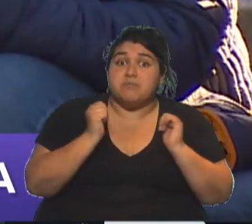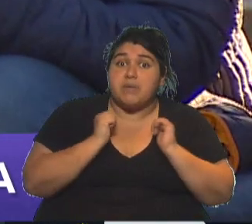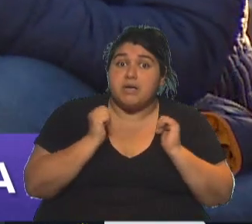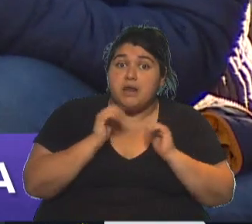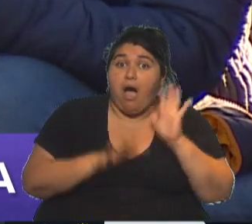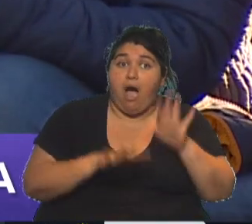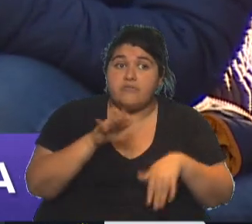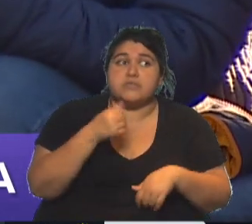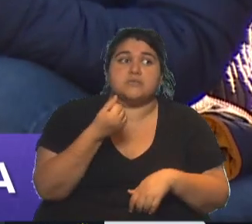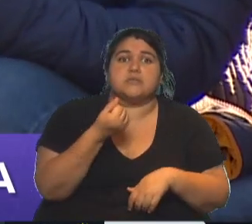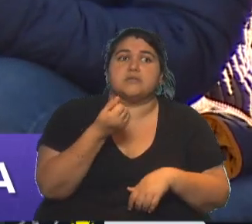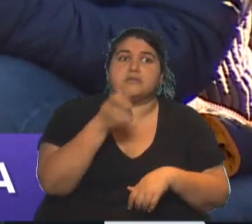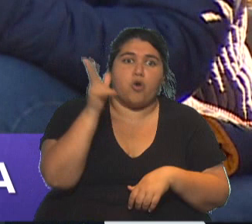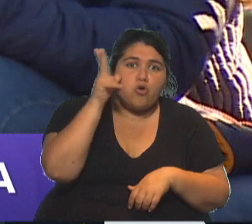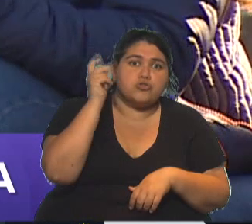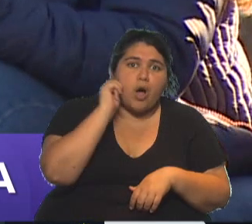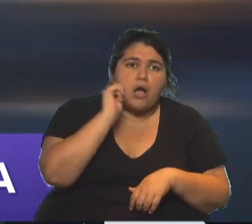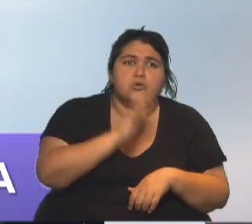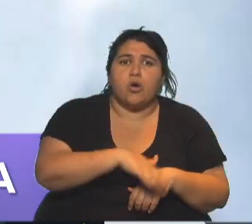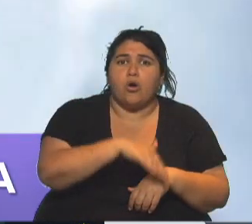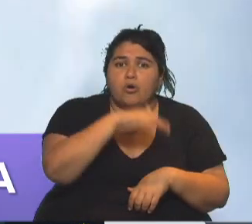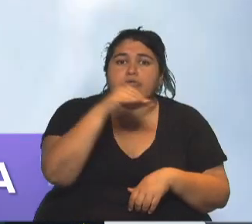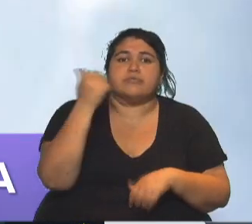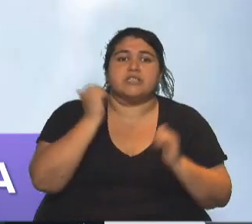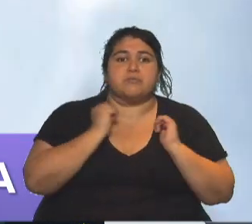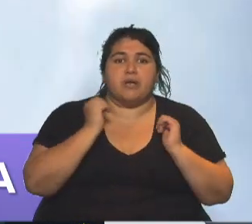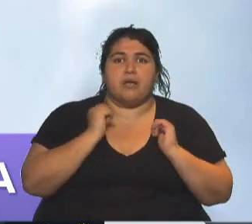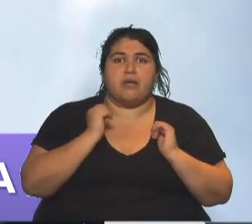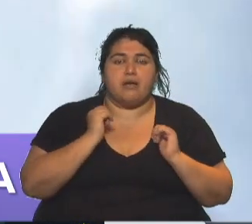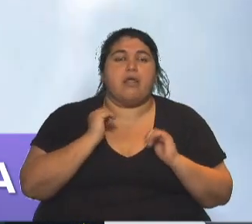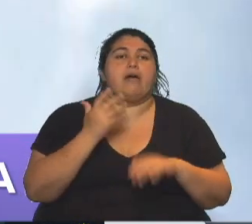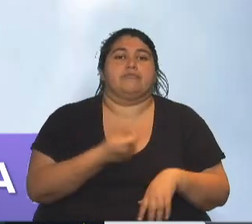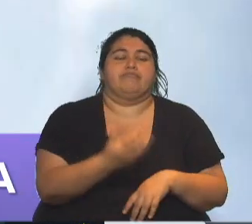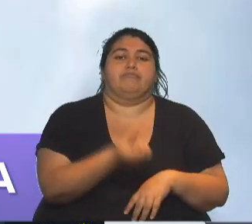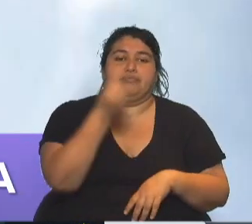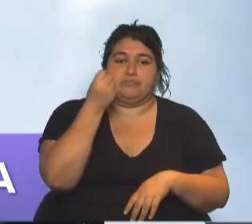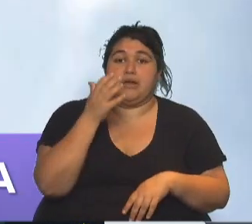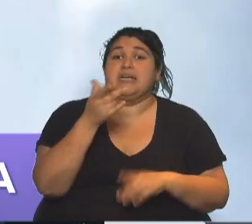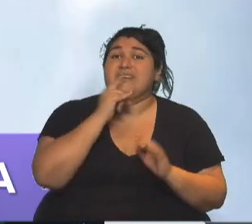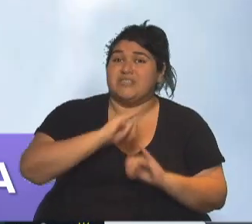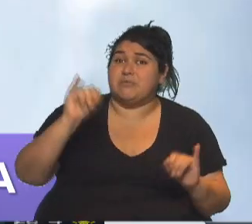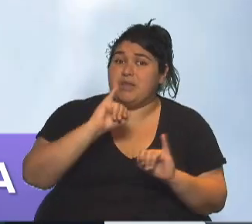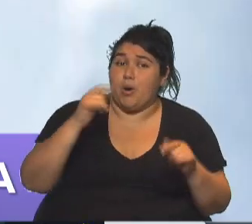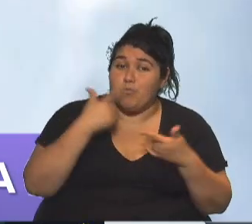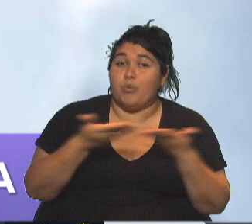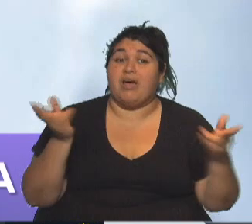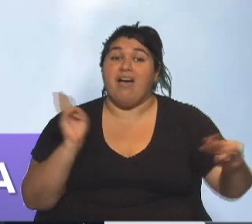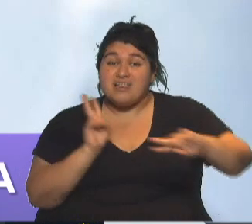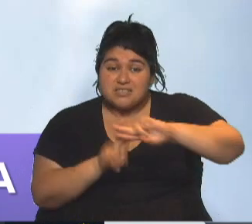chicas que tienen más de 8 años. Una instancia que tiene visibilidad pública en redes sociales a través del hashtag